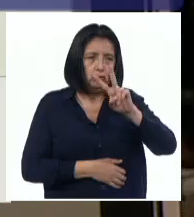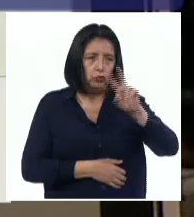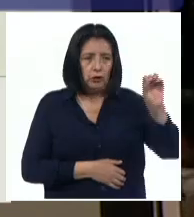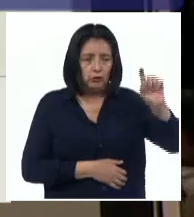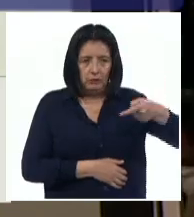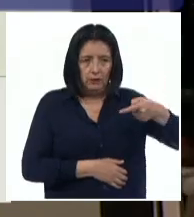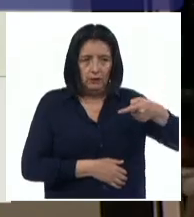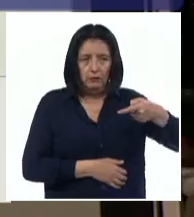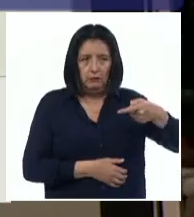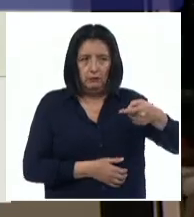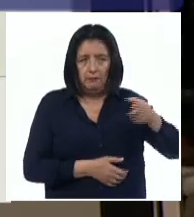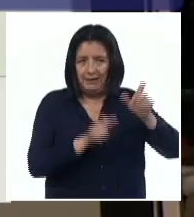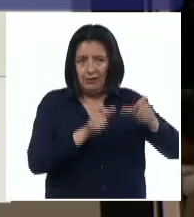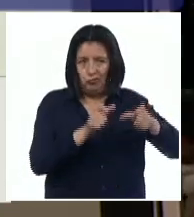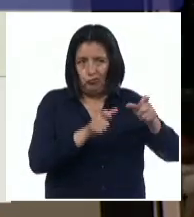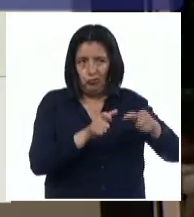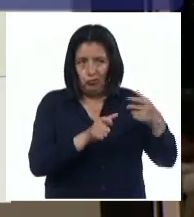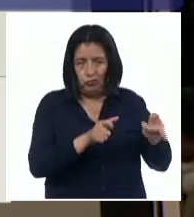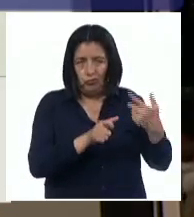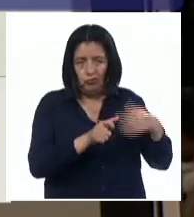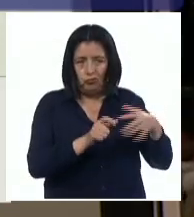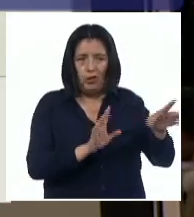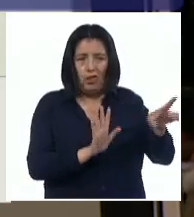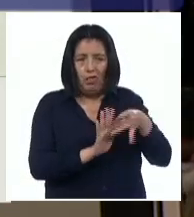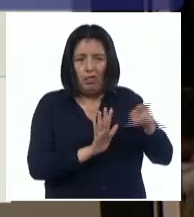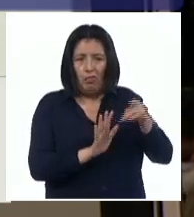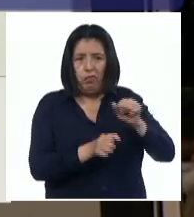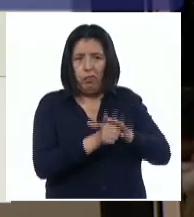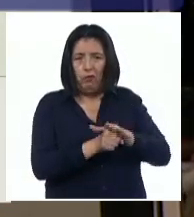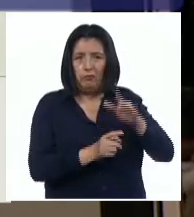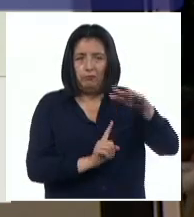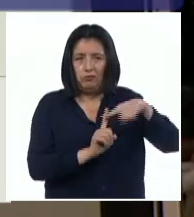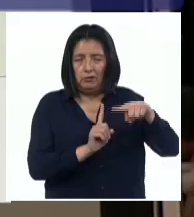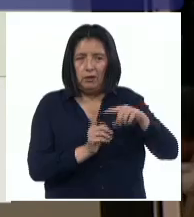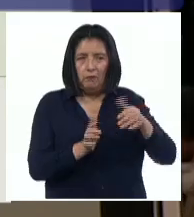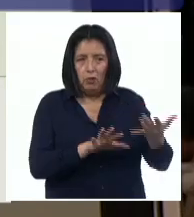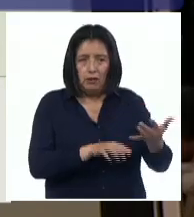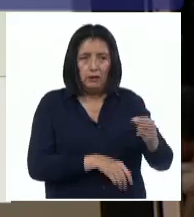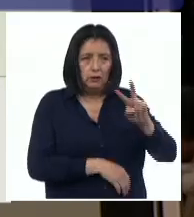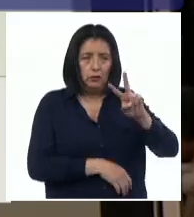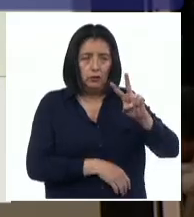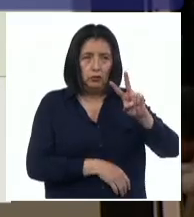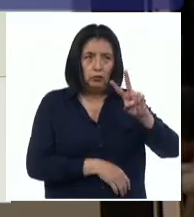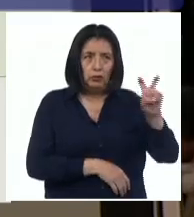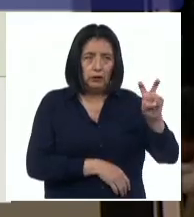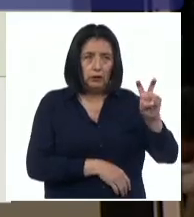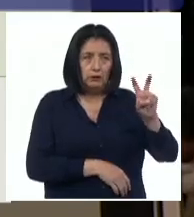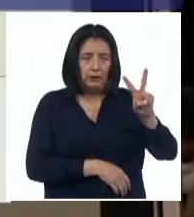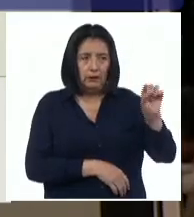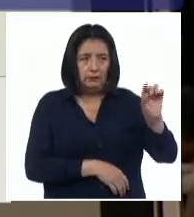3.200.000 personas que están contagiadas y que ya han fallecido 220.000